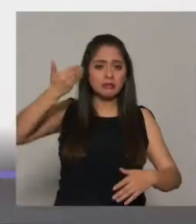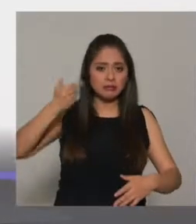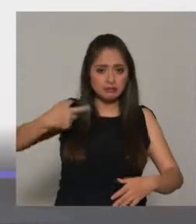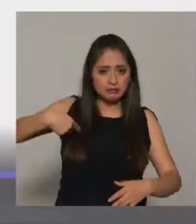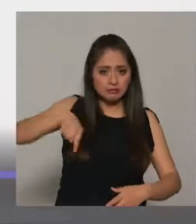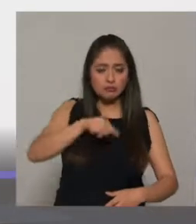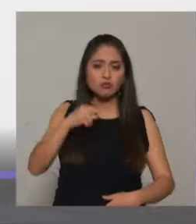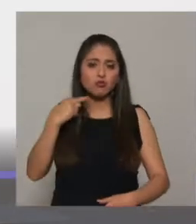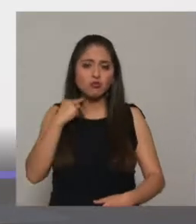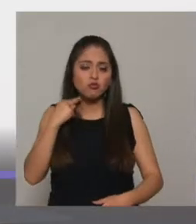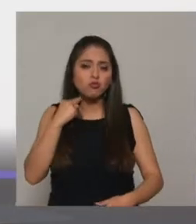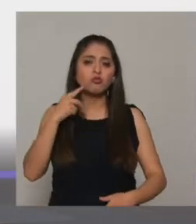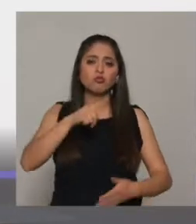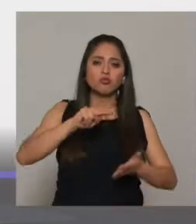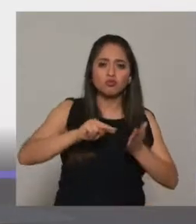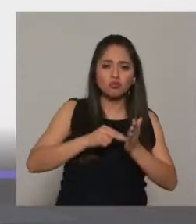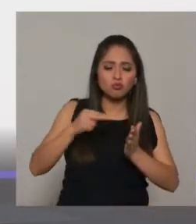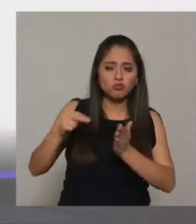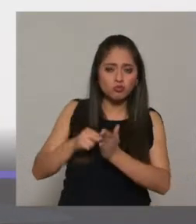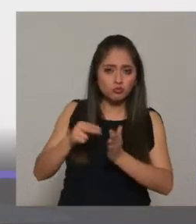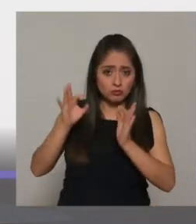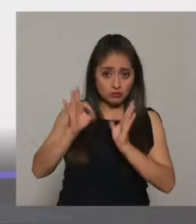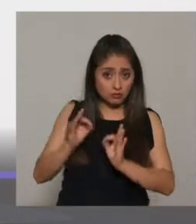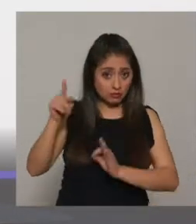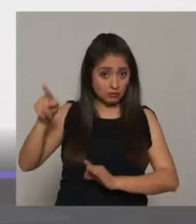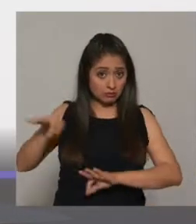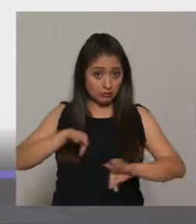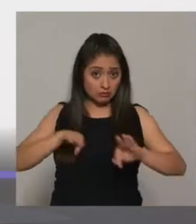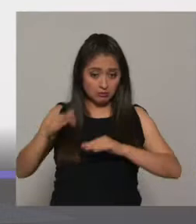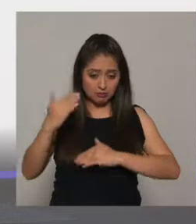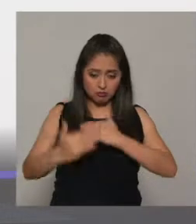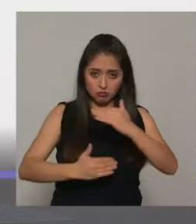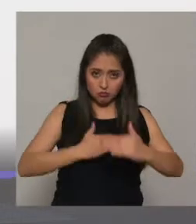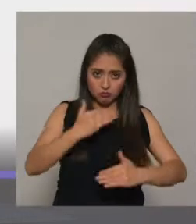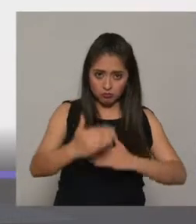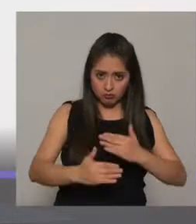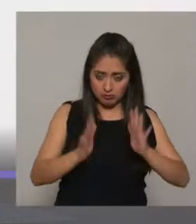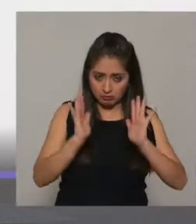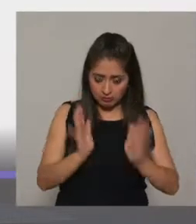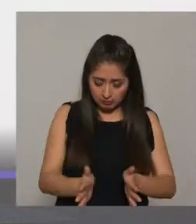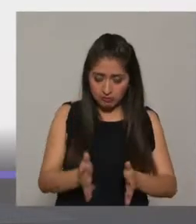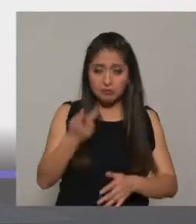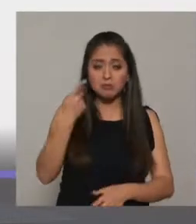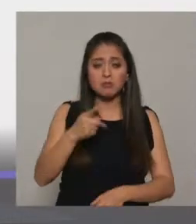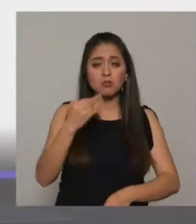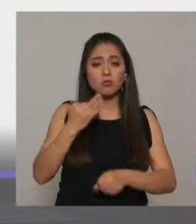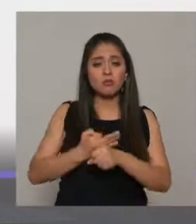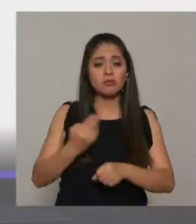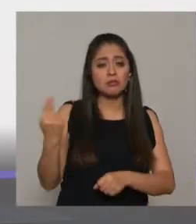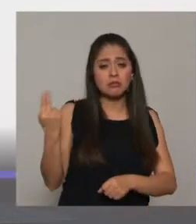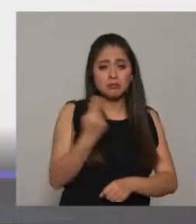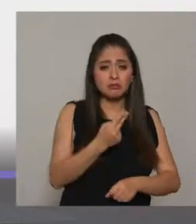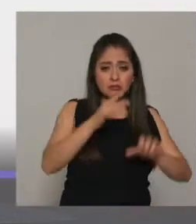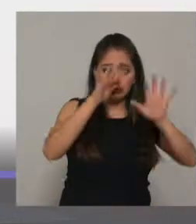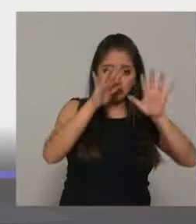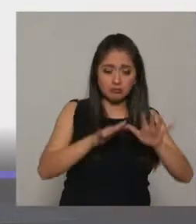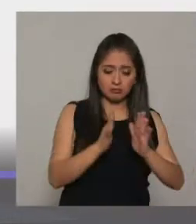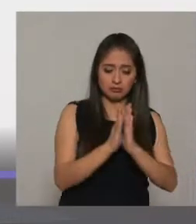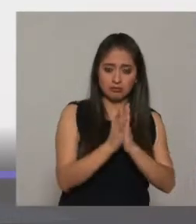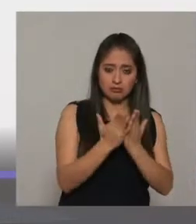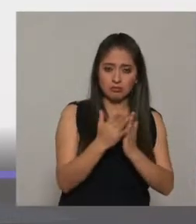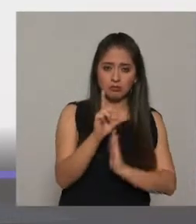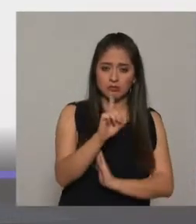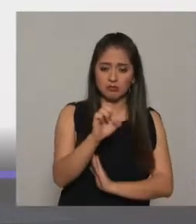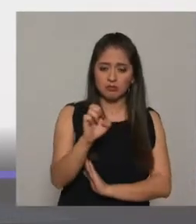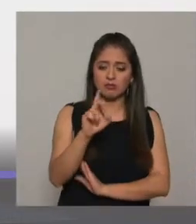y están bastante adelantados. La idea es que empecemos por lo pronto con el libro de registro de cotejos. ¿Qué es el